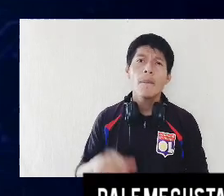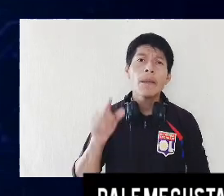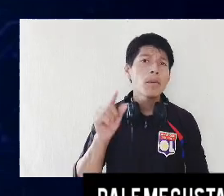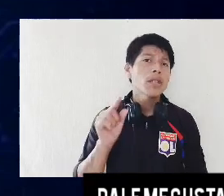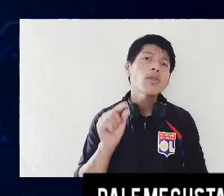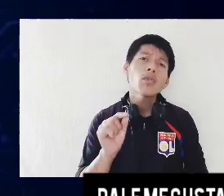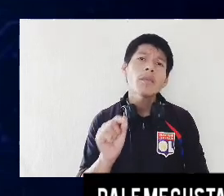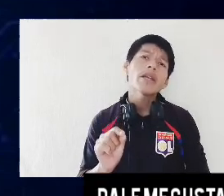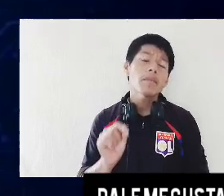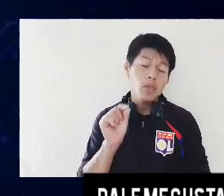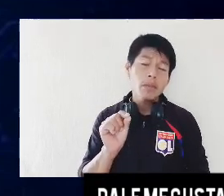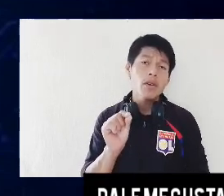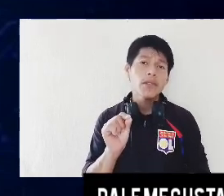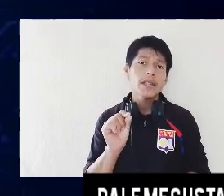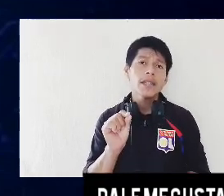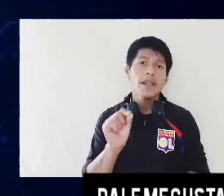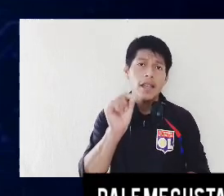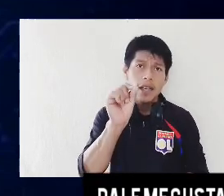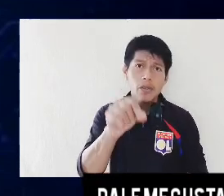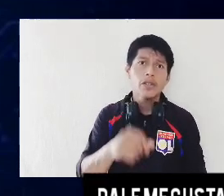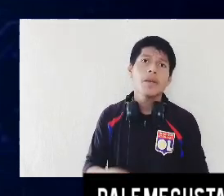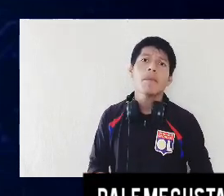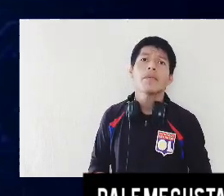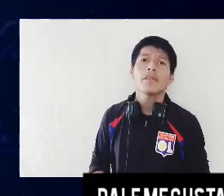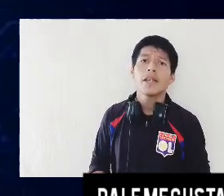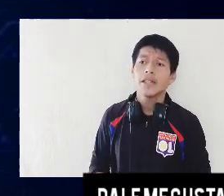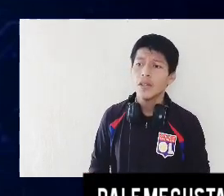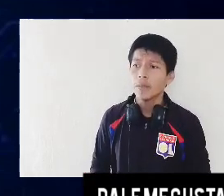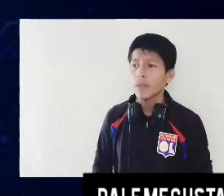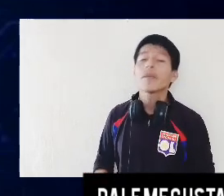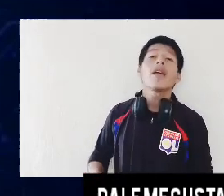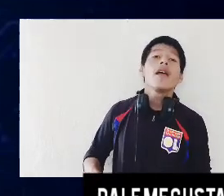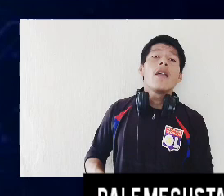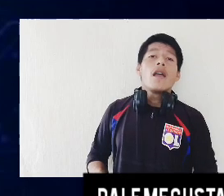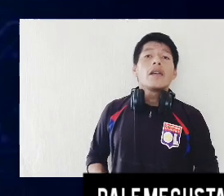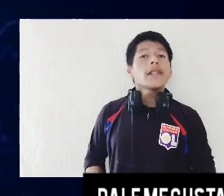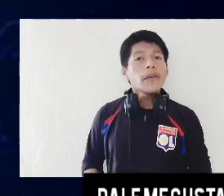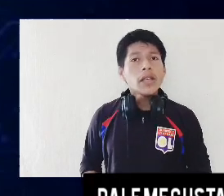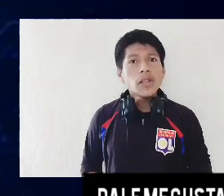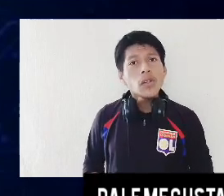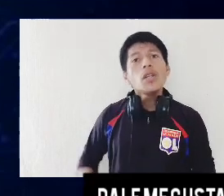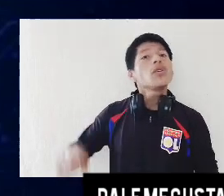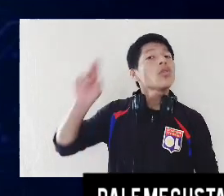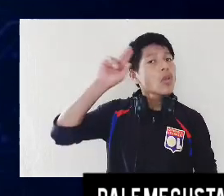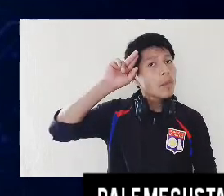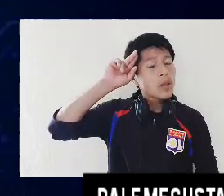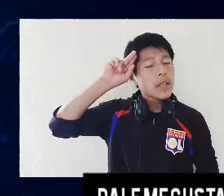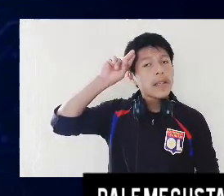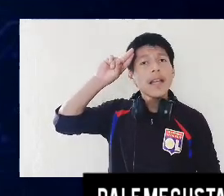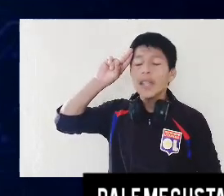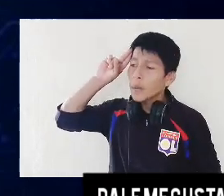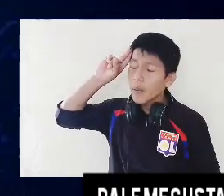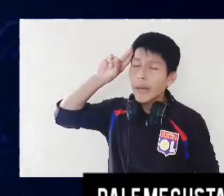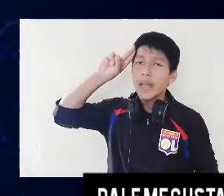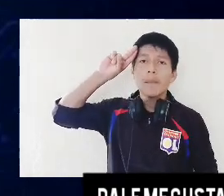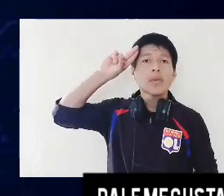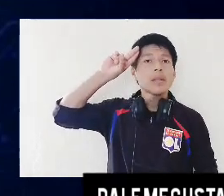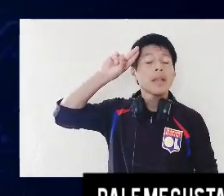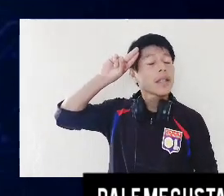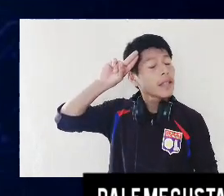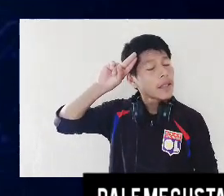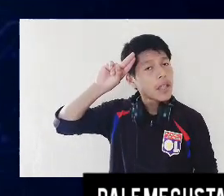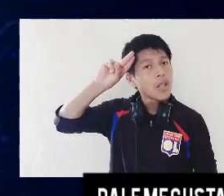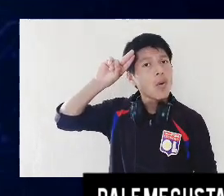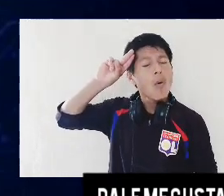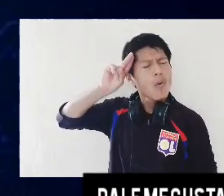le apuesto, deposito toda mi confianza en Claudia Sheinbaum. Así es, señor. Bueno, ya saben quién soy, yo soy Opinión General, espero me vean a la